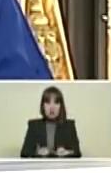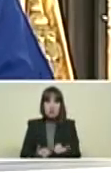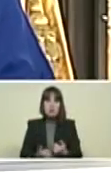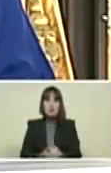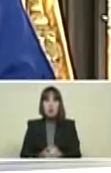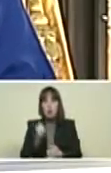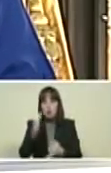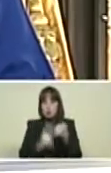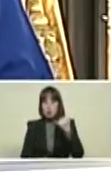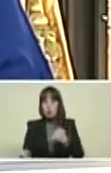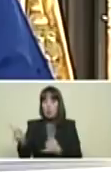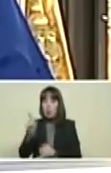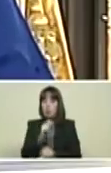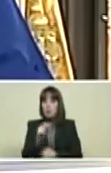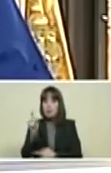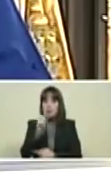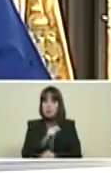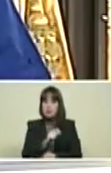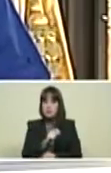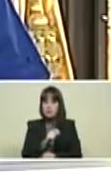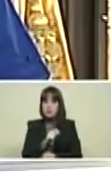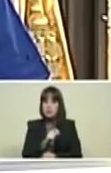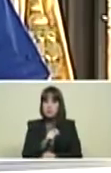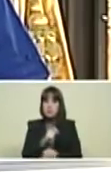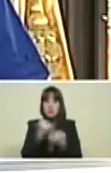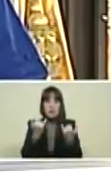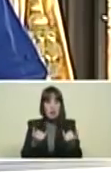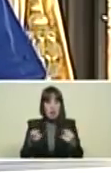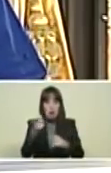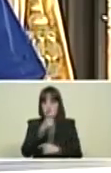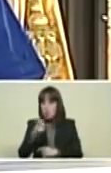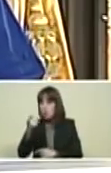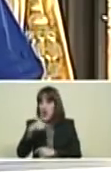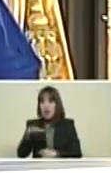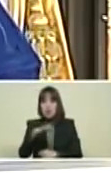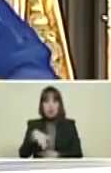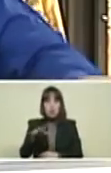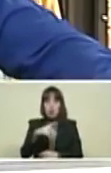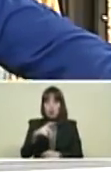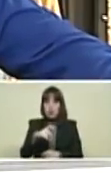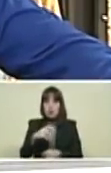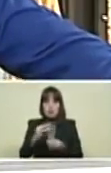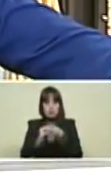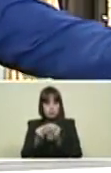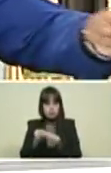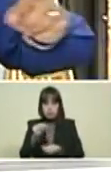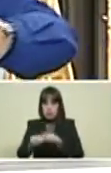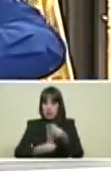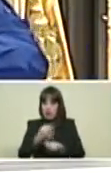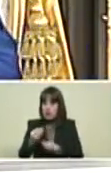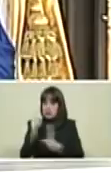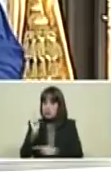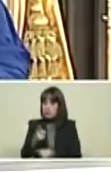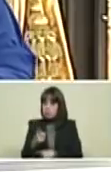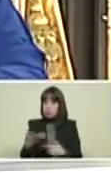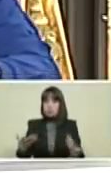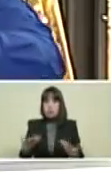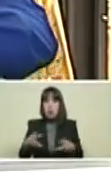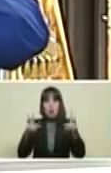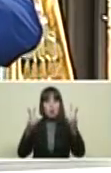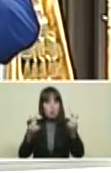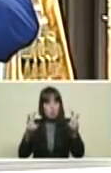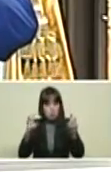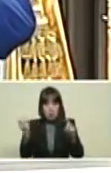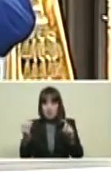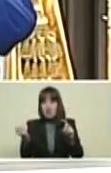de los últimos meses. Y vayamos a la búsqueda de las mesasillas que encargué hacer. Y vayamos a encargar las nuevas,